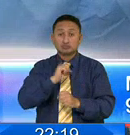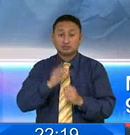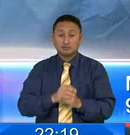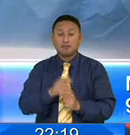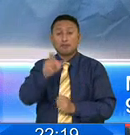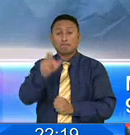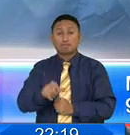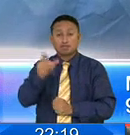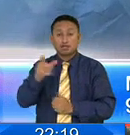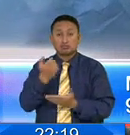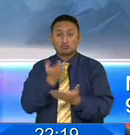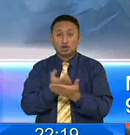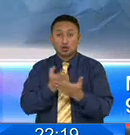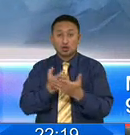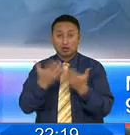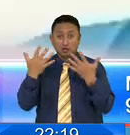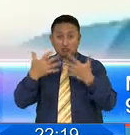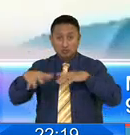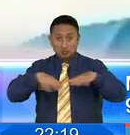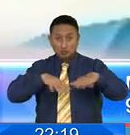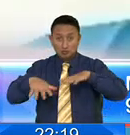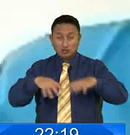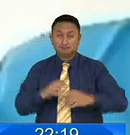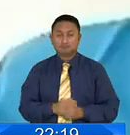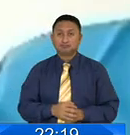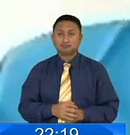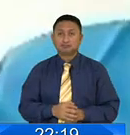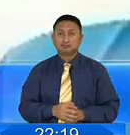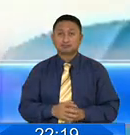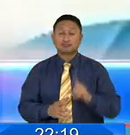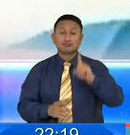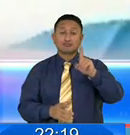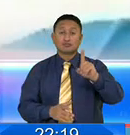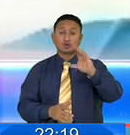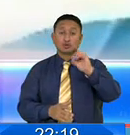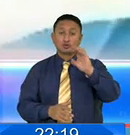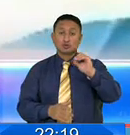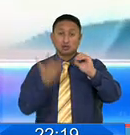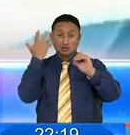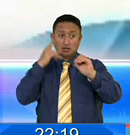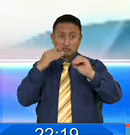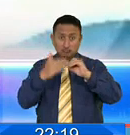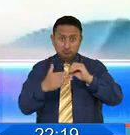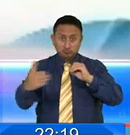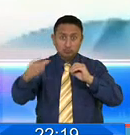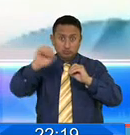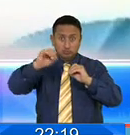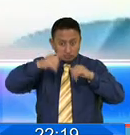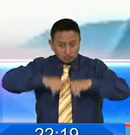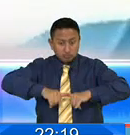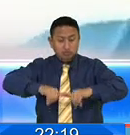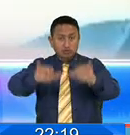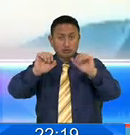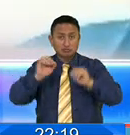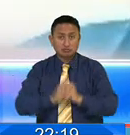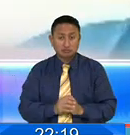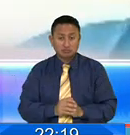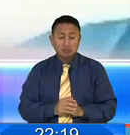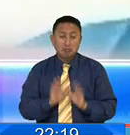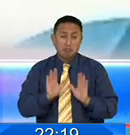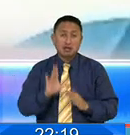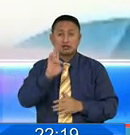población económicamente activa. A partir de los 100 días también podamos seguir vacunando, tengamos las vacunas y cumplir por lo menos con